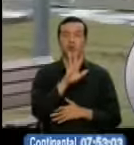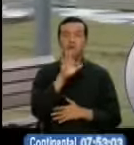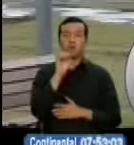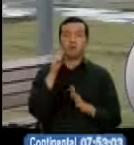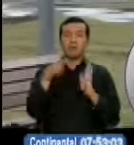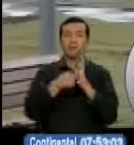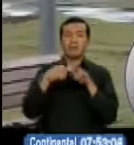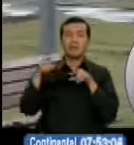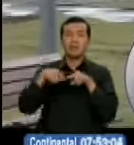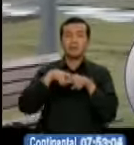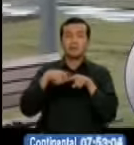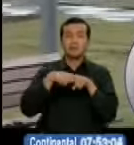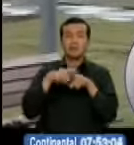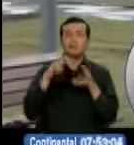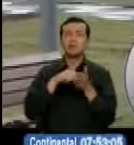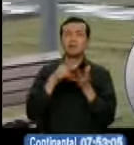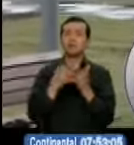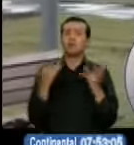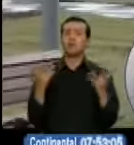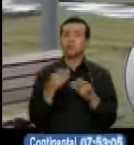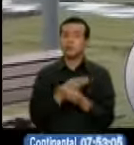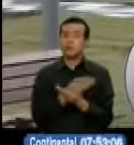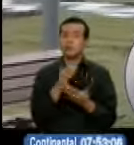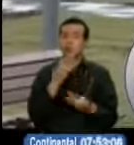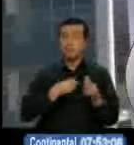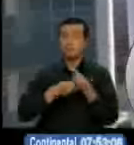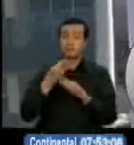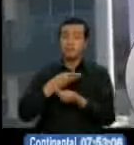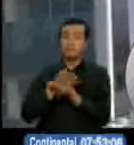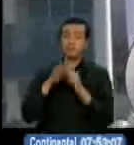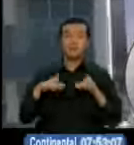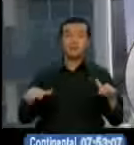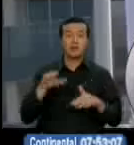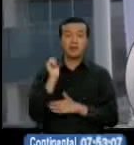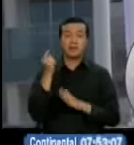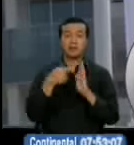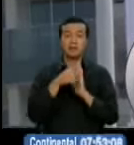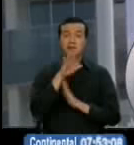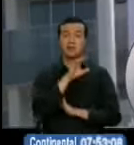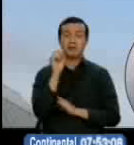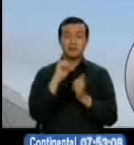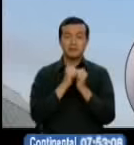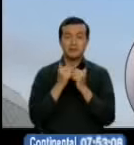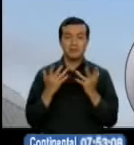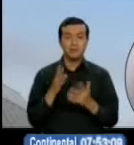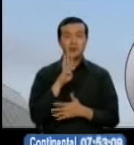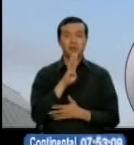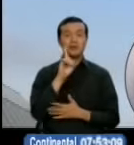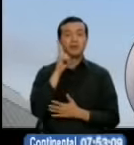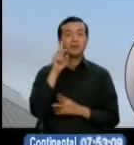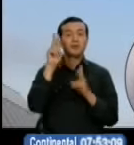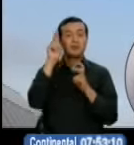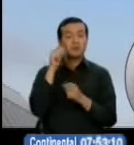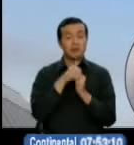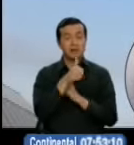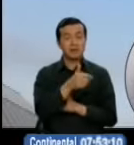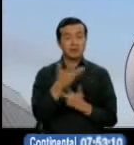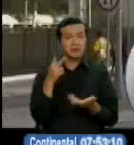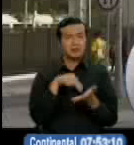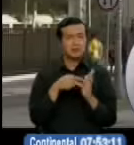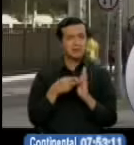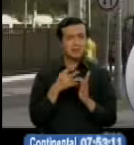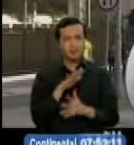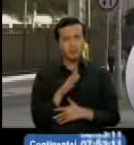450.000 preservativos están previstos para ser repartidos entre 10.500 atletas. 41 cada uno, es